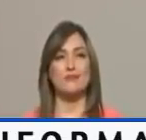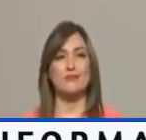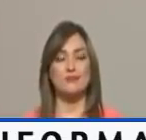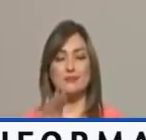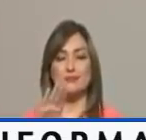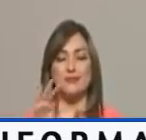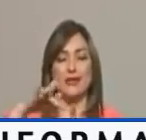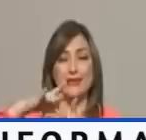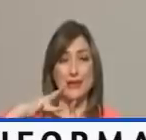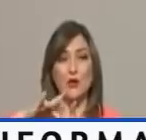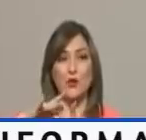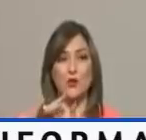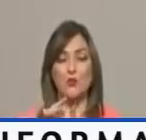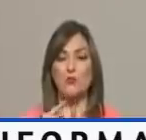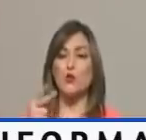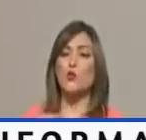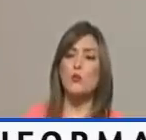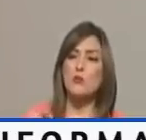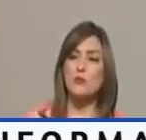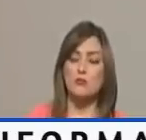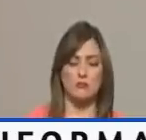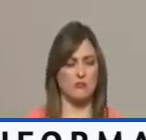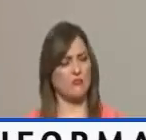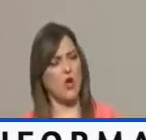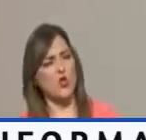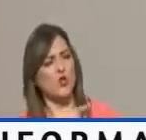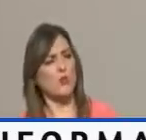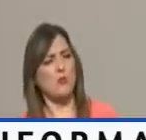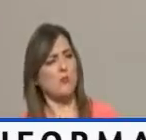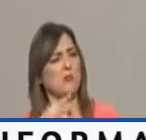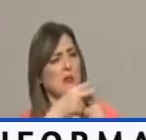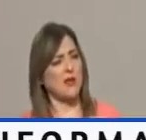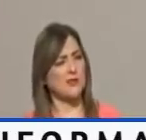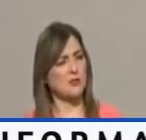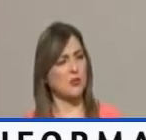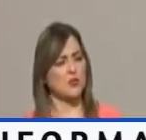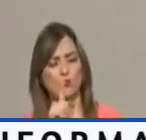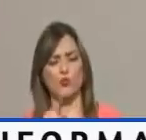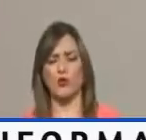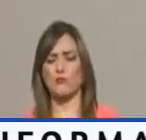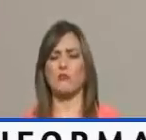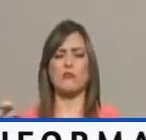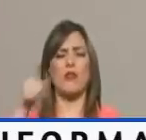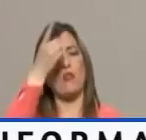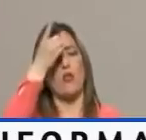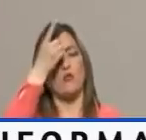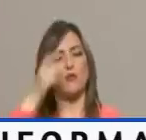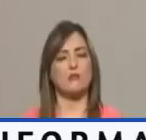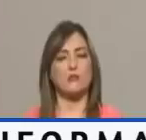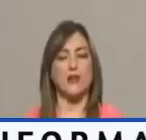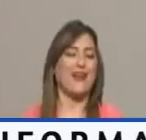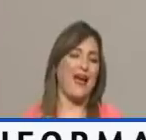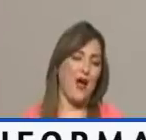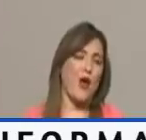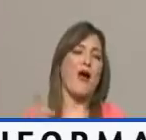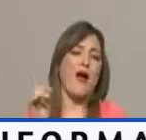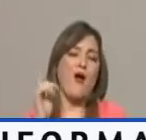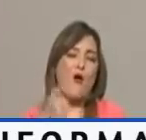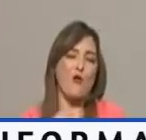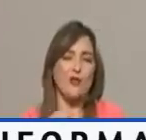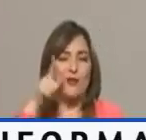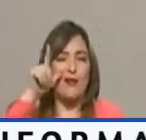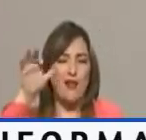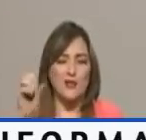central de riesgos y permite que pueda acceder a futuro a un nuevo financiamiento, porque ya no va a tener esa mala